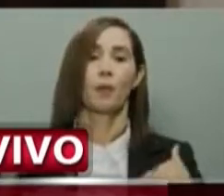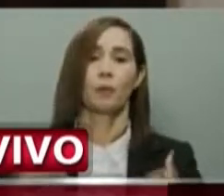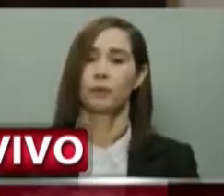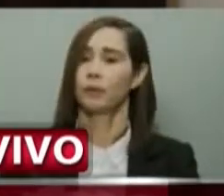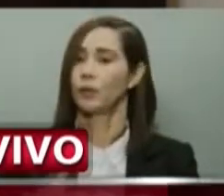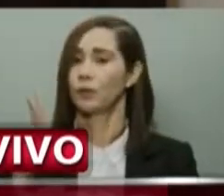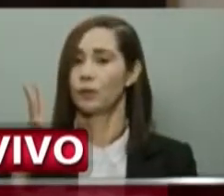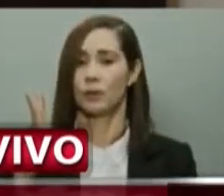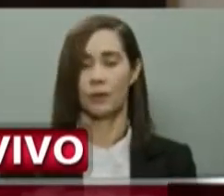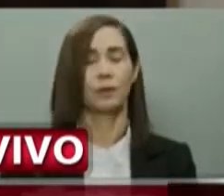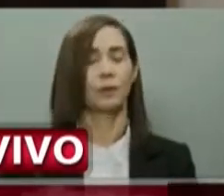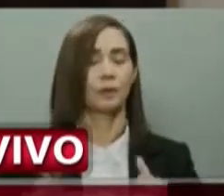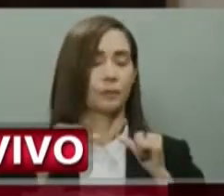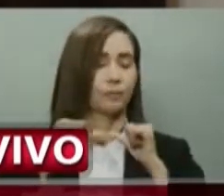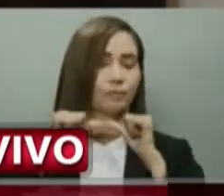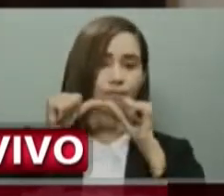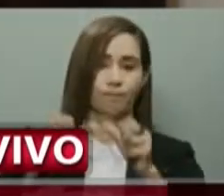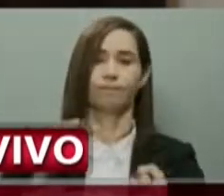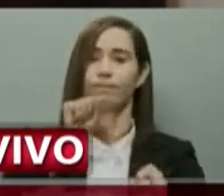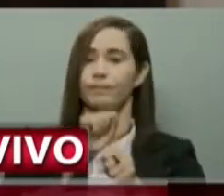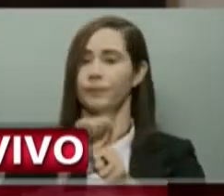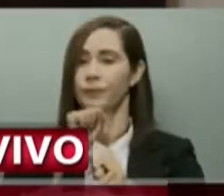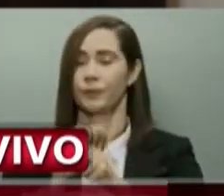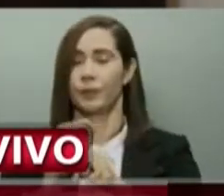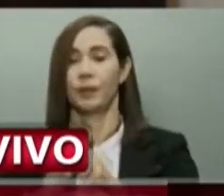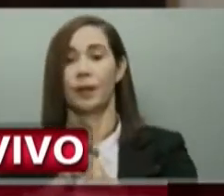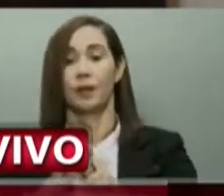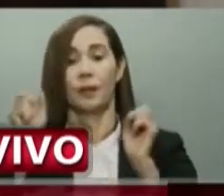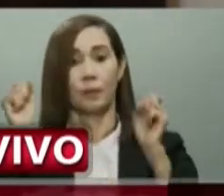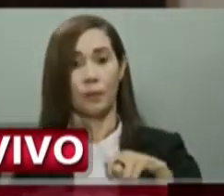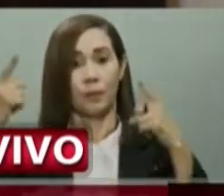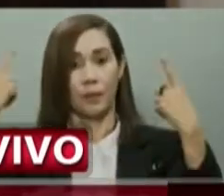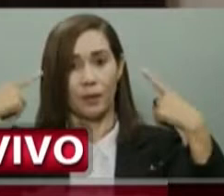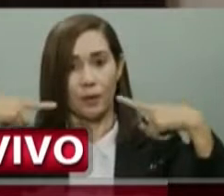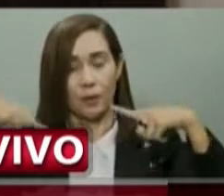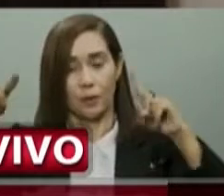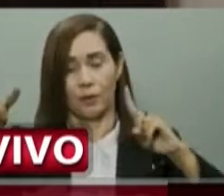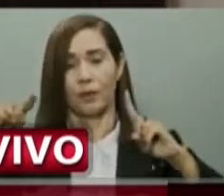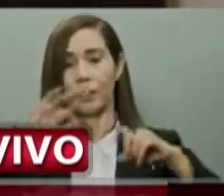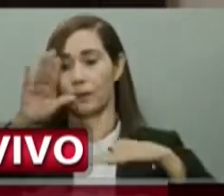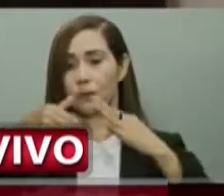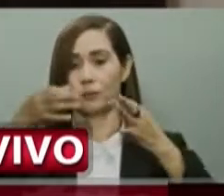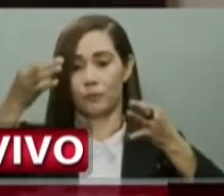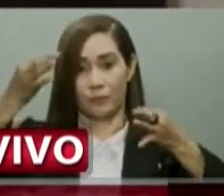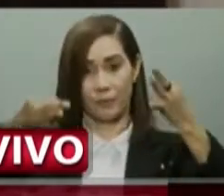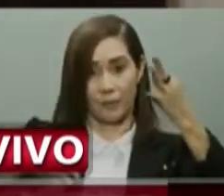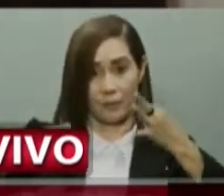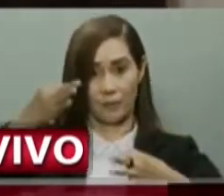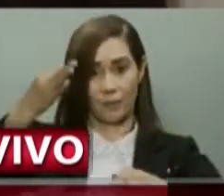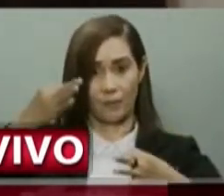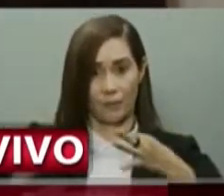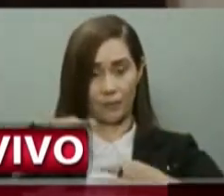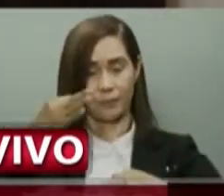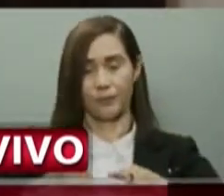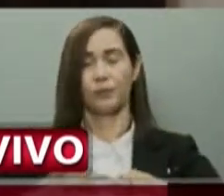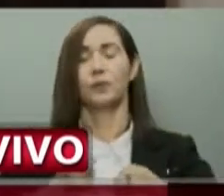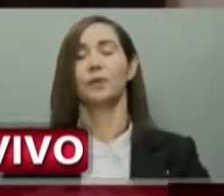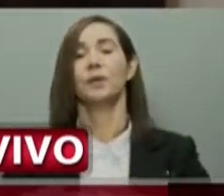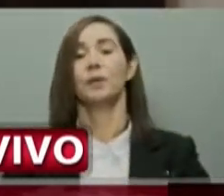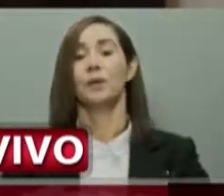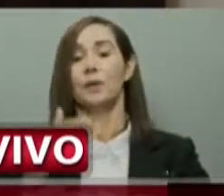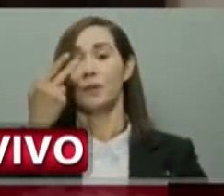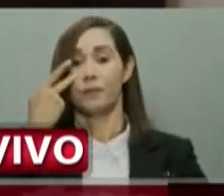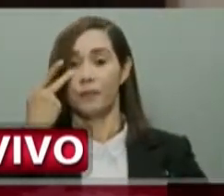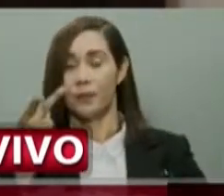descansar, no vamos a parar ni un minuto hasta conseguir una salida justa de esta crisis y garantizando